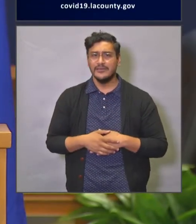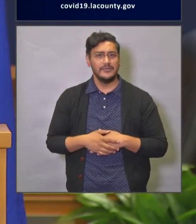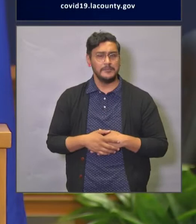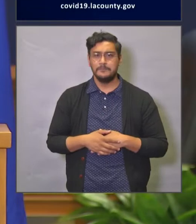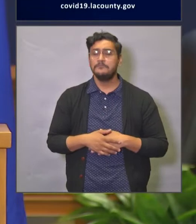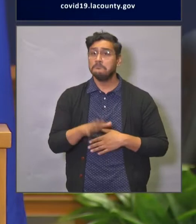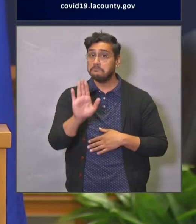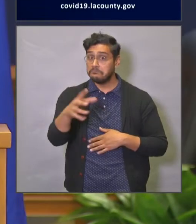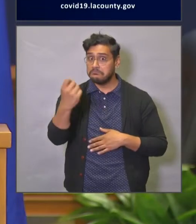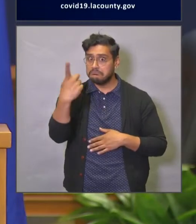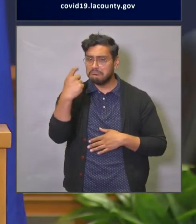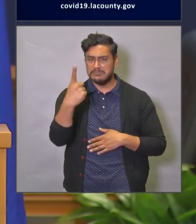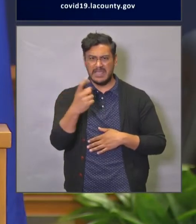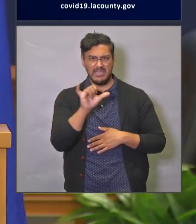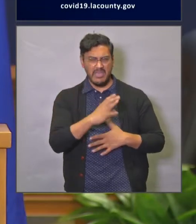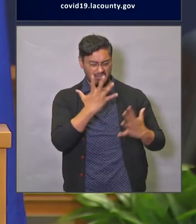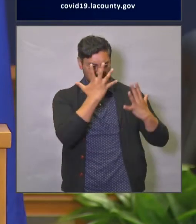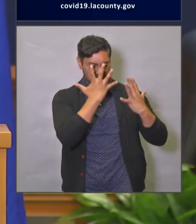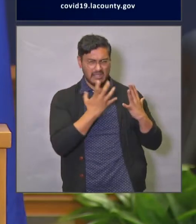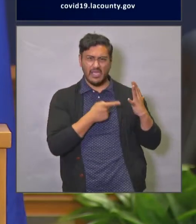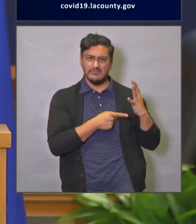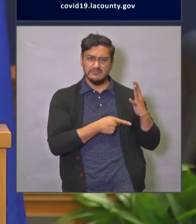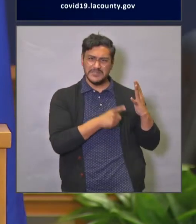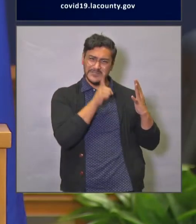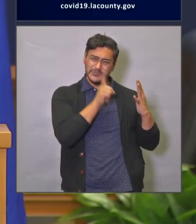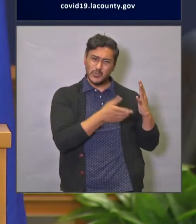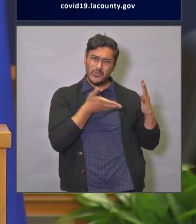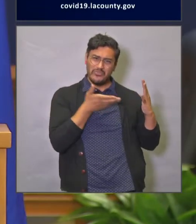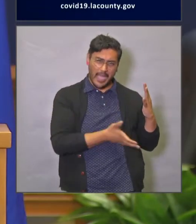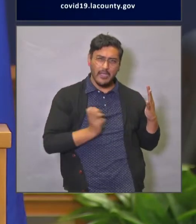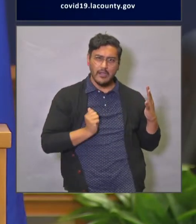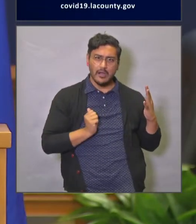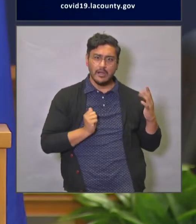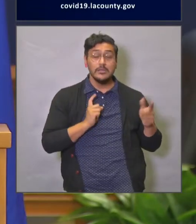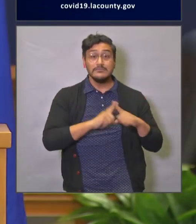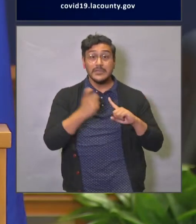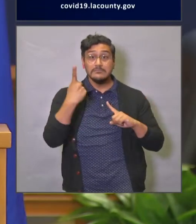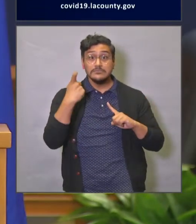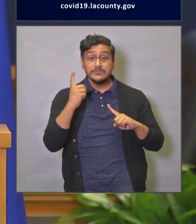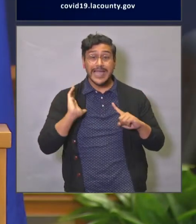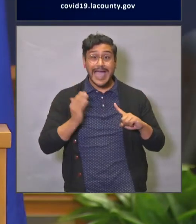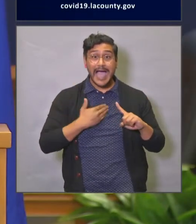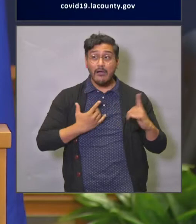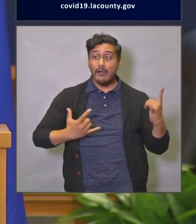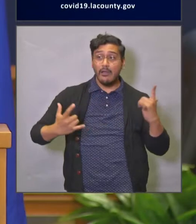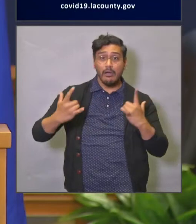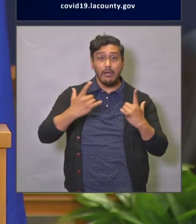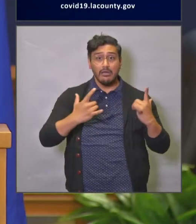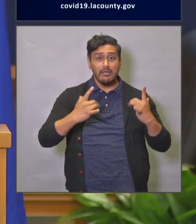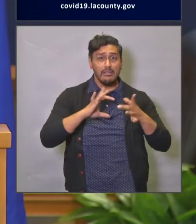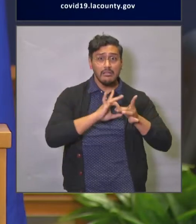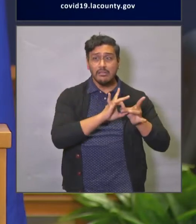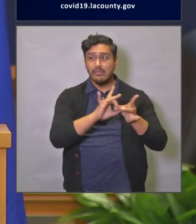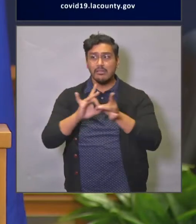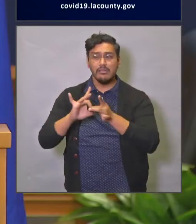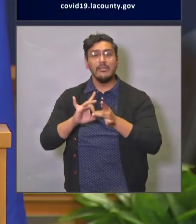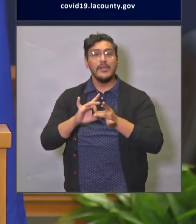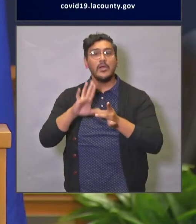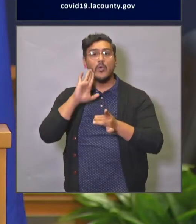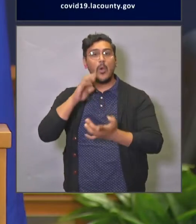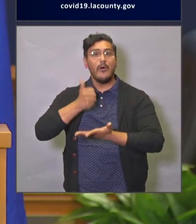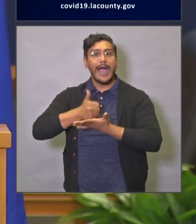que hemos pasado, pero nuestra compasión y unión que nos va a ayudar a seguir